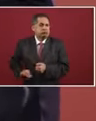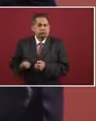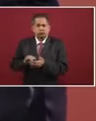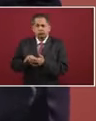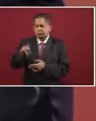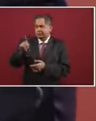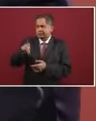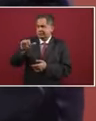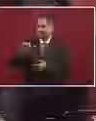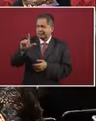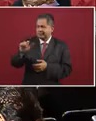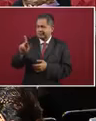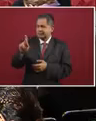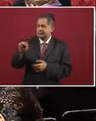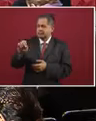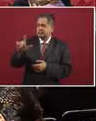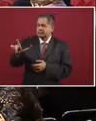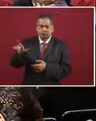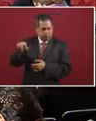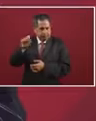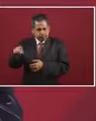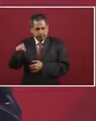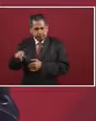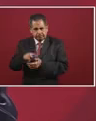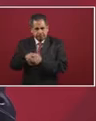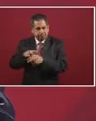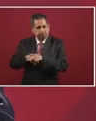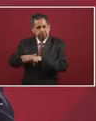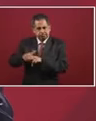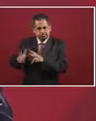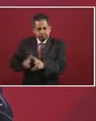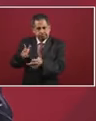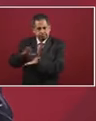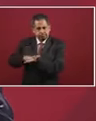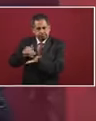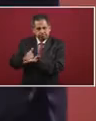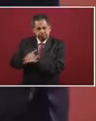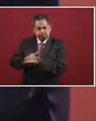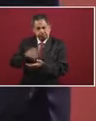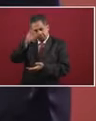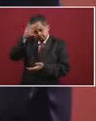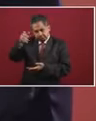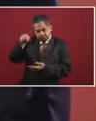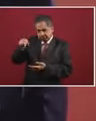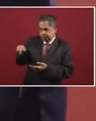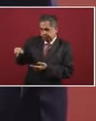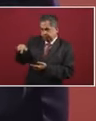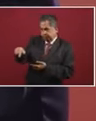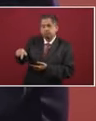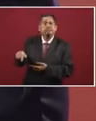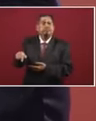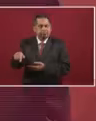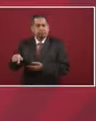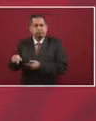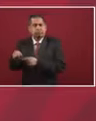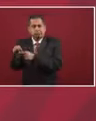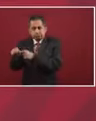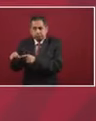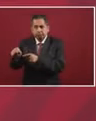Calakmul, que también pasa el tren. Les recuerdo que es